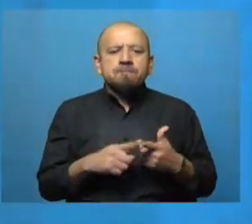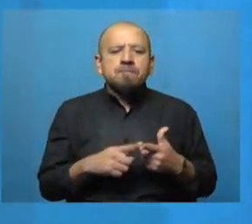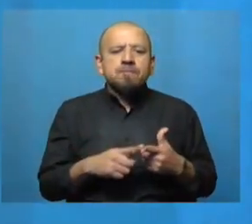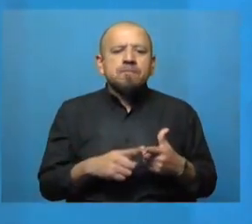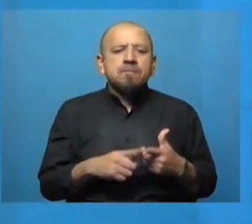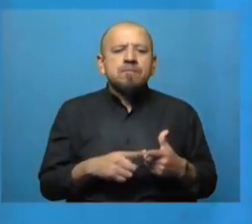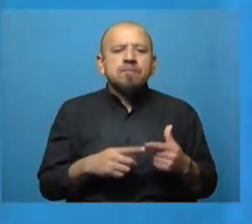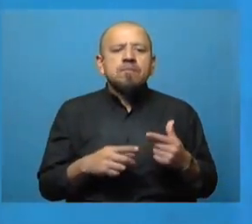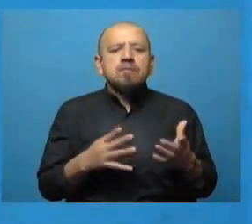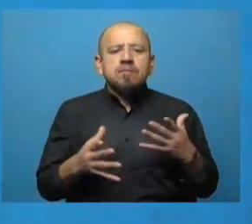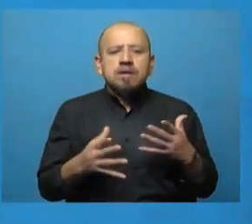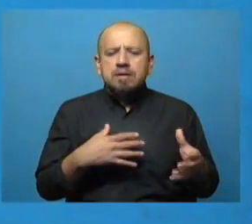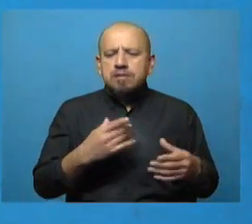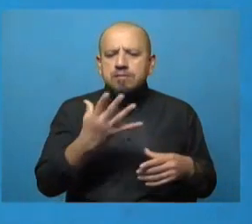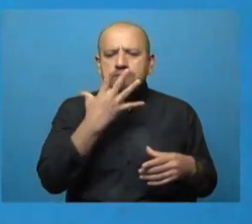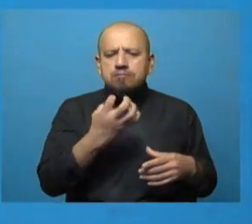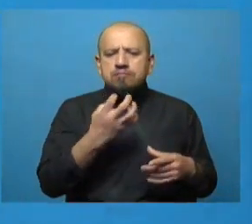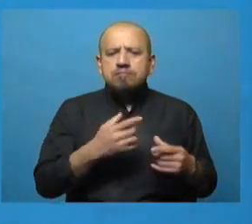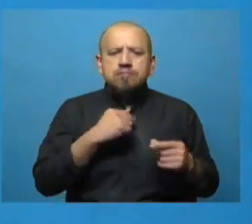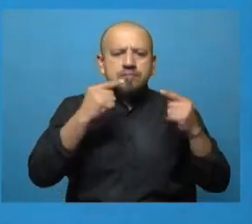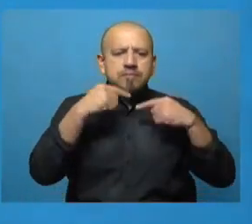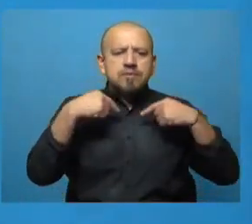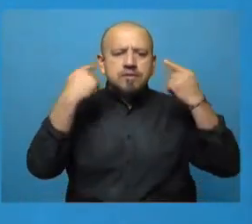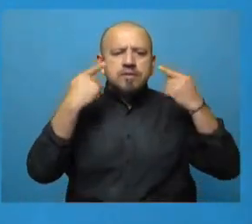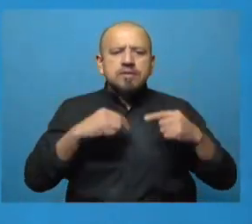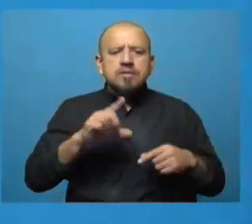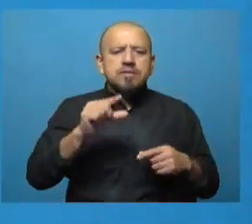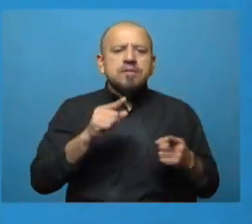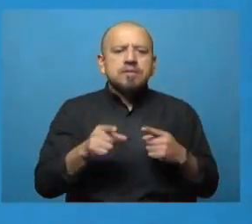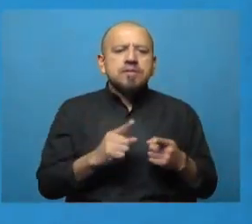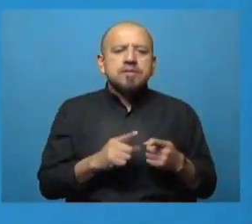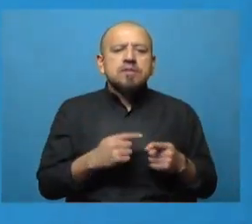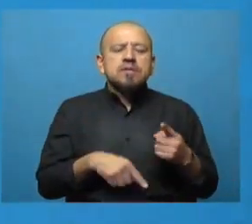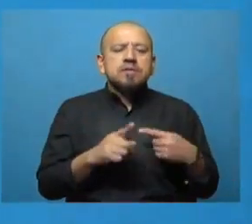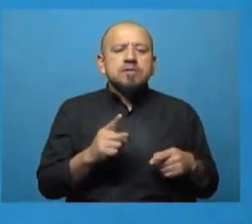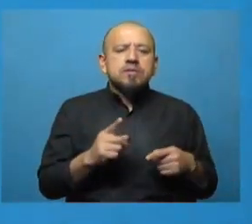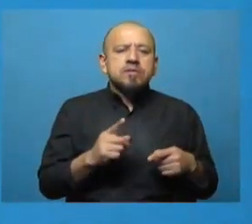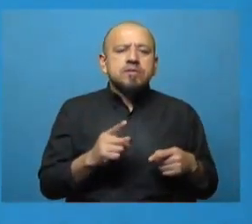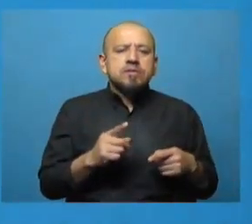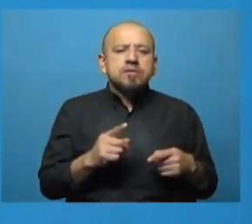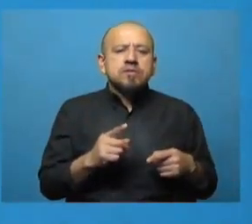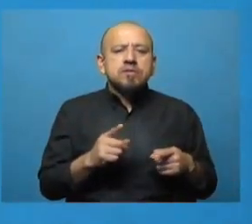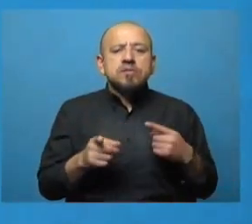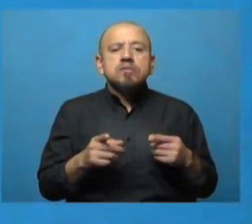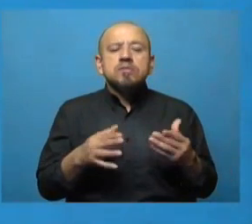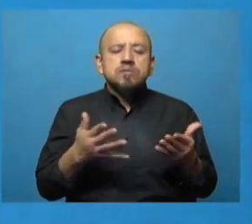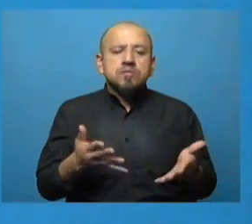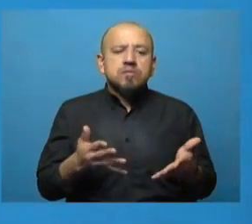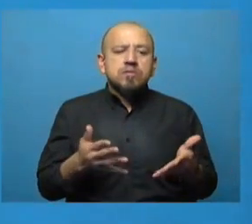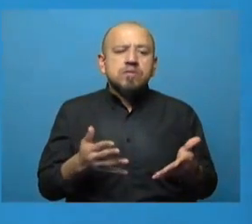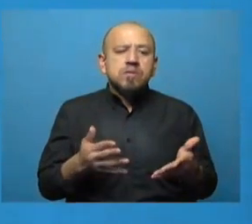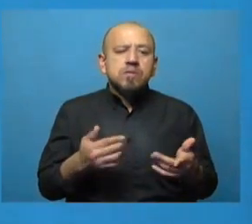como unas caras de una cara poca sonrisa era era de poca sonrisa pero rumbo lo que tuvo bueno fue